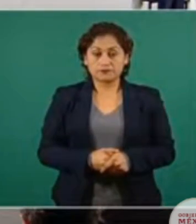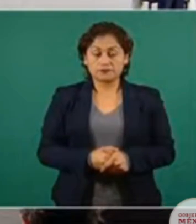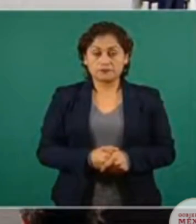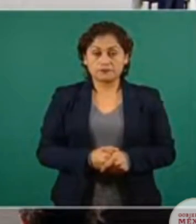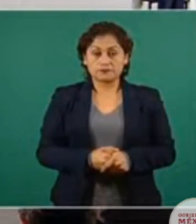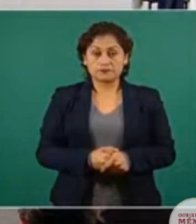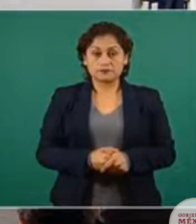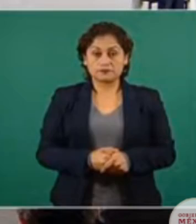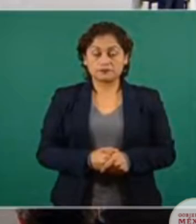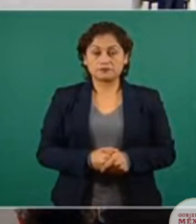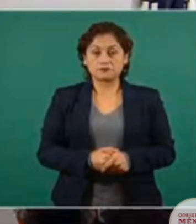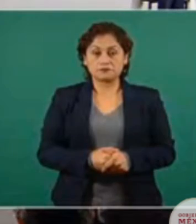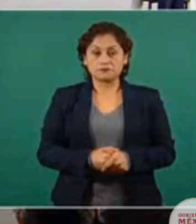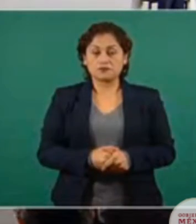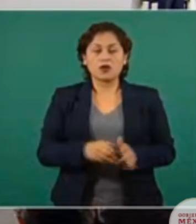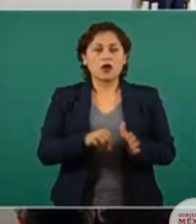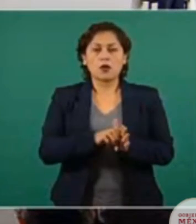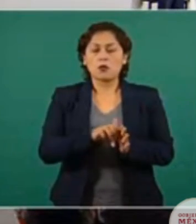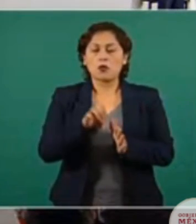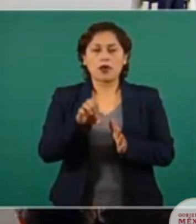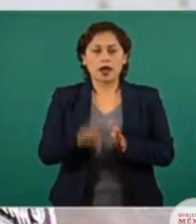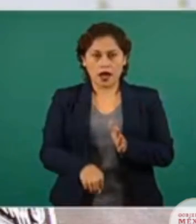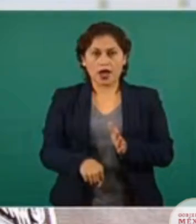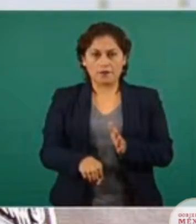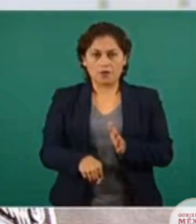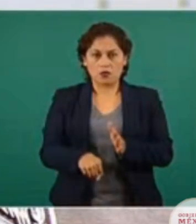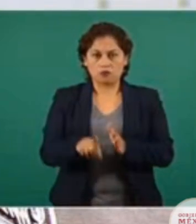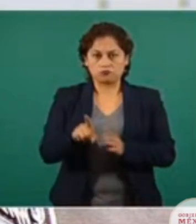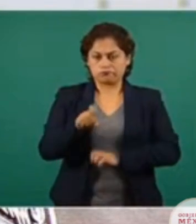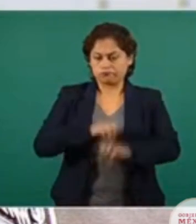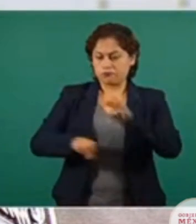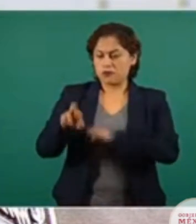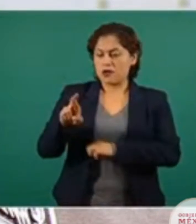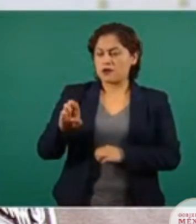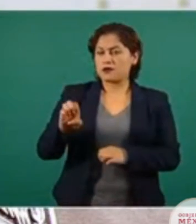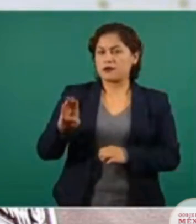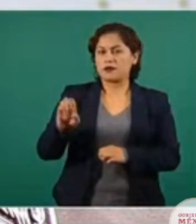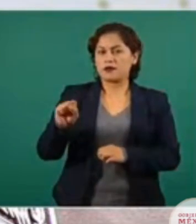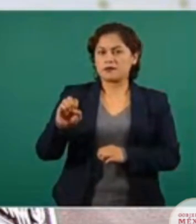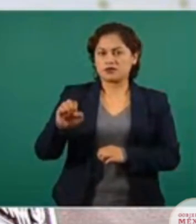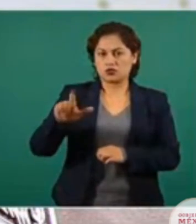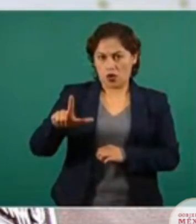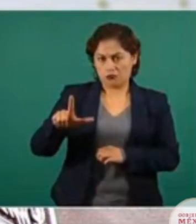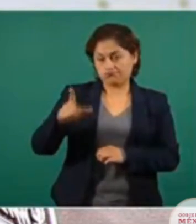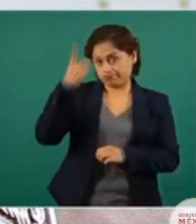Tenemos casos como el de Repsol de España,